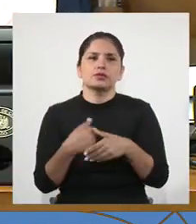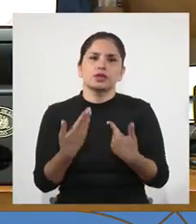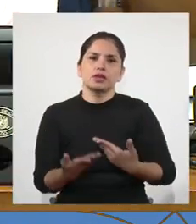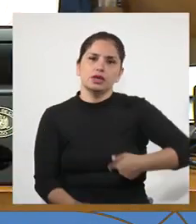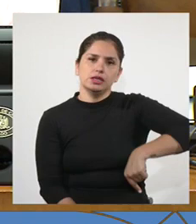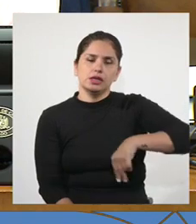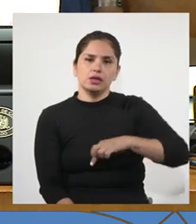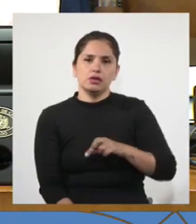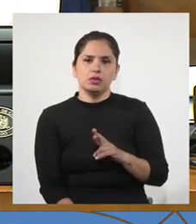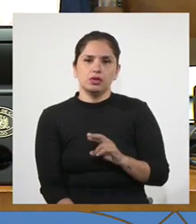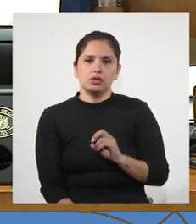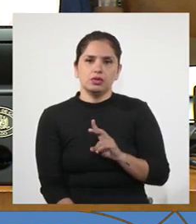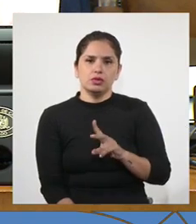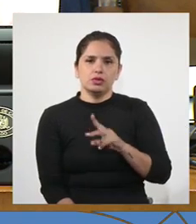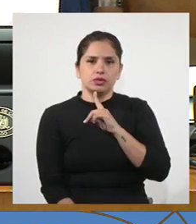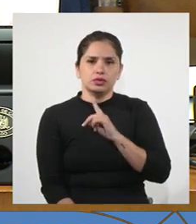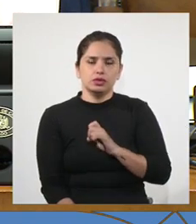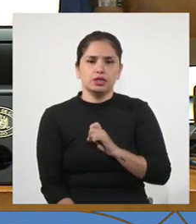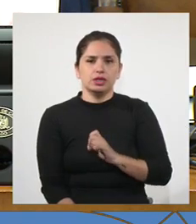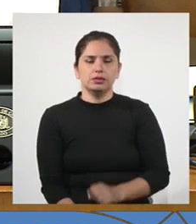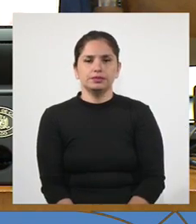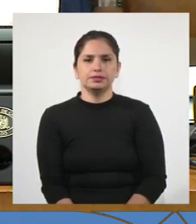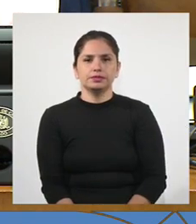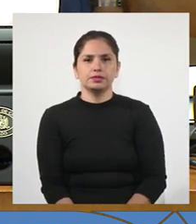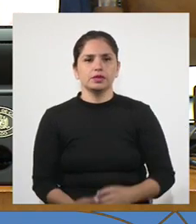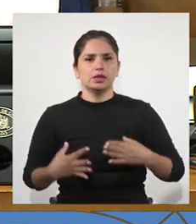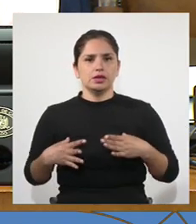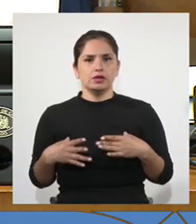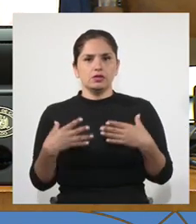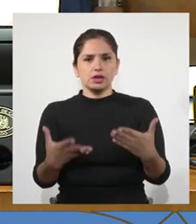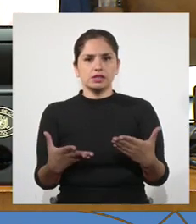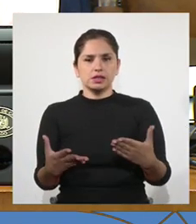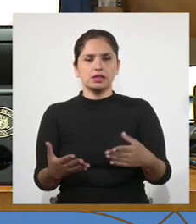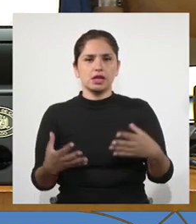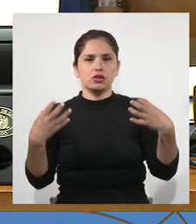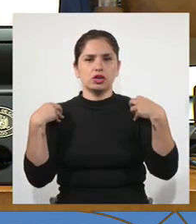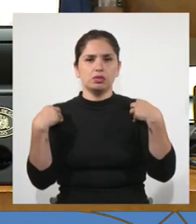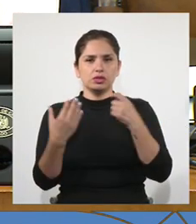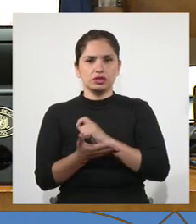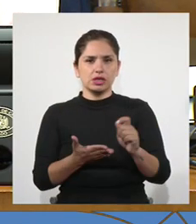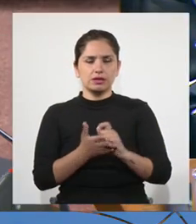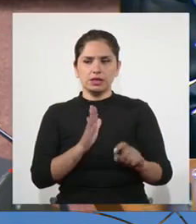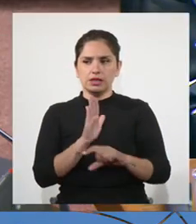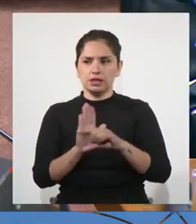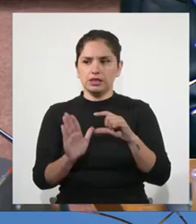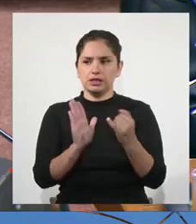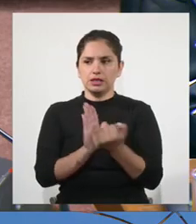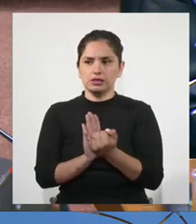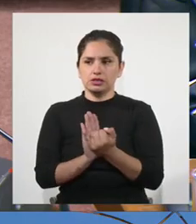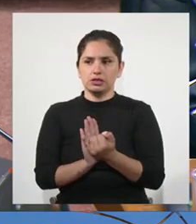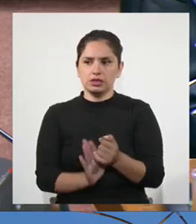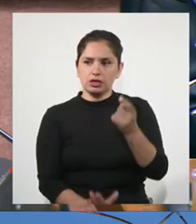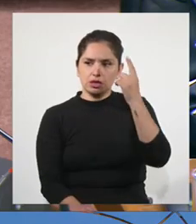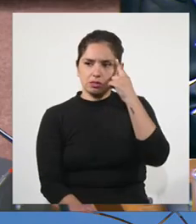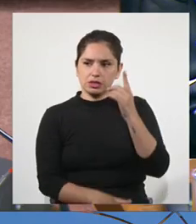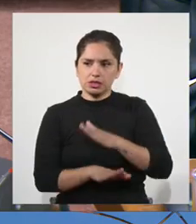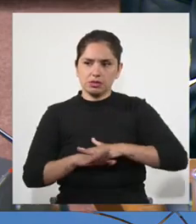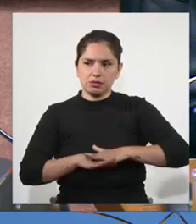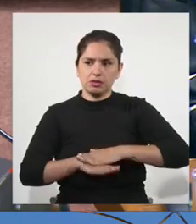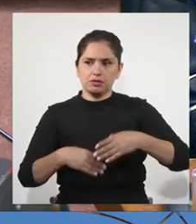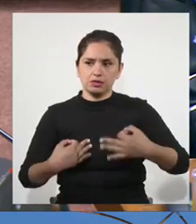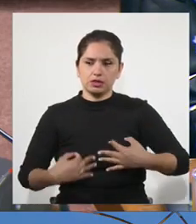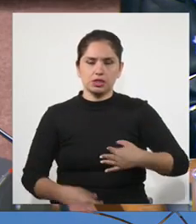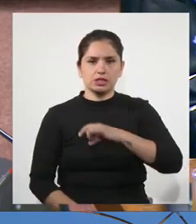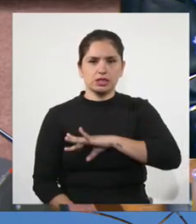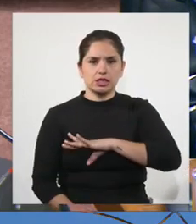Proboste. Solo para felicitar a los autores de esta indicación, nos parece que es fundamental que Chile se